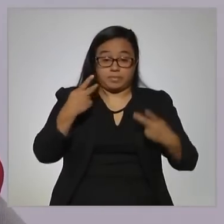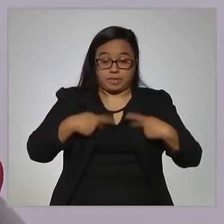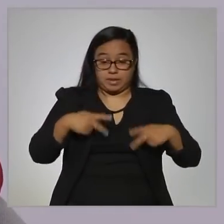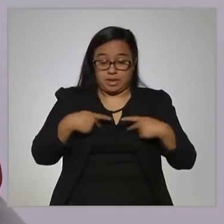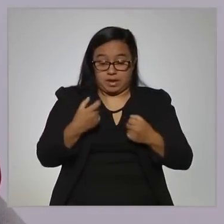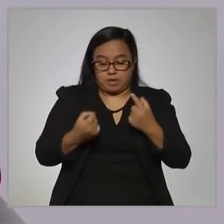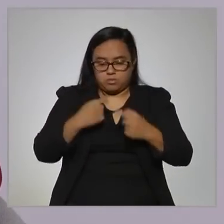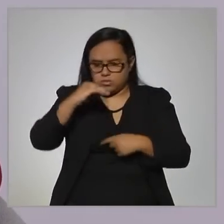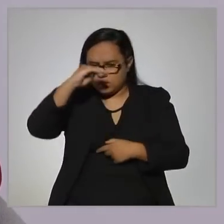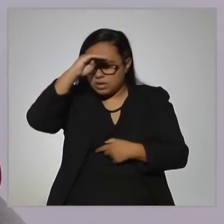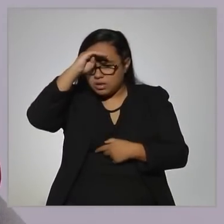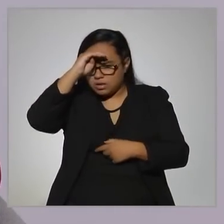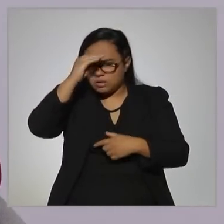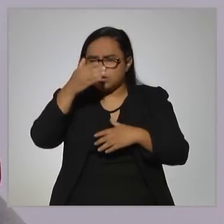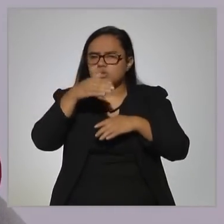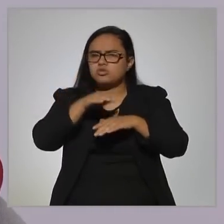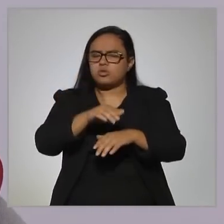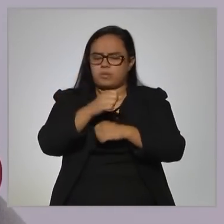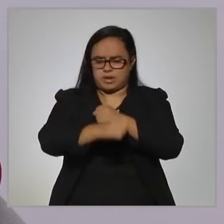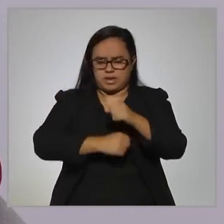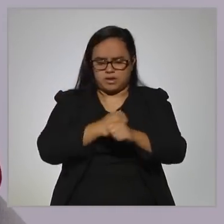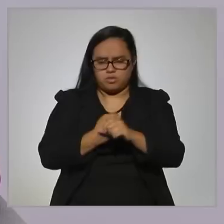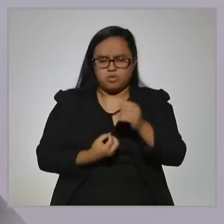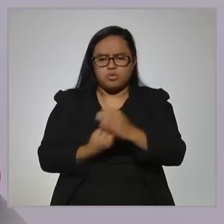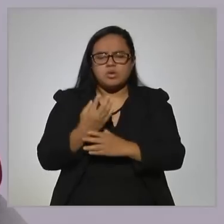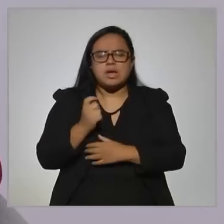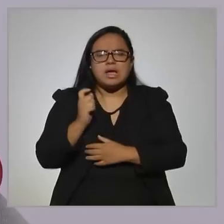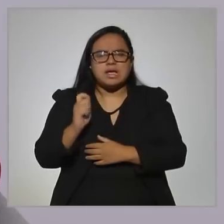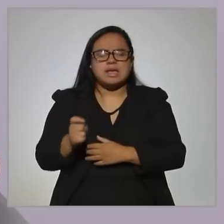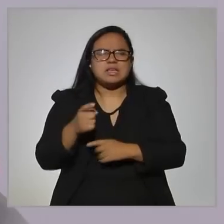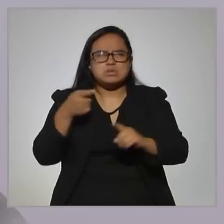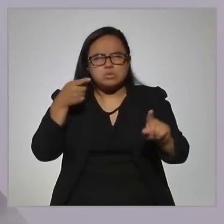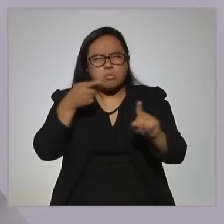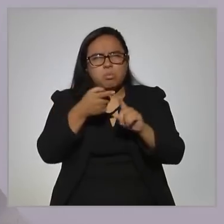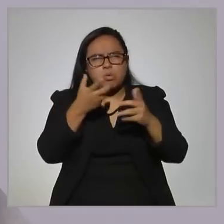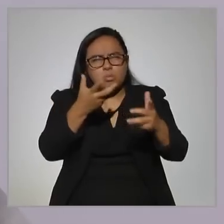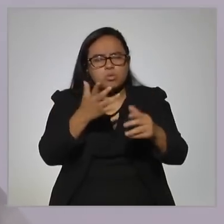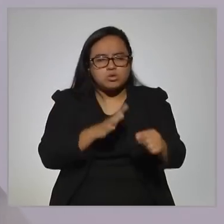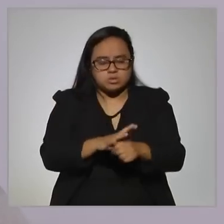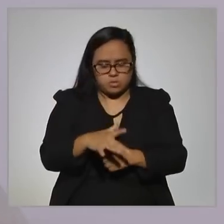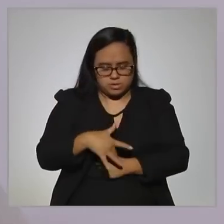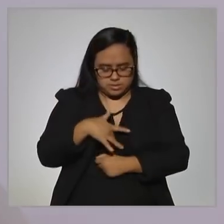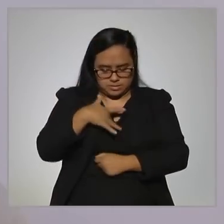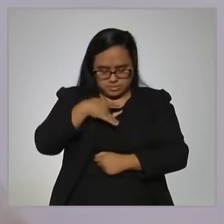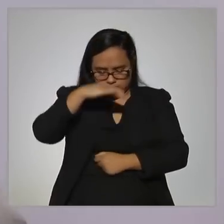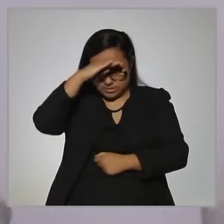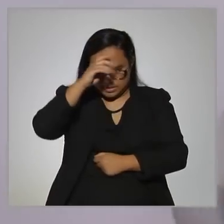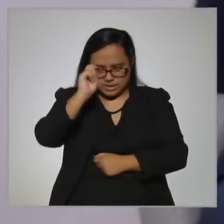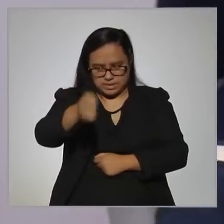algunas personas sobre el año nuevo, sus propósitos y sus reflexiones.